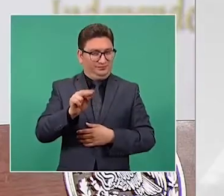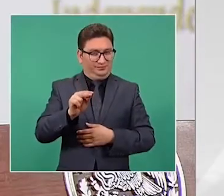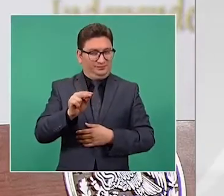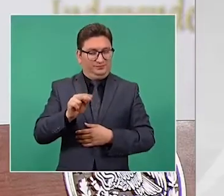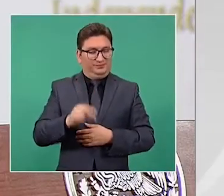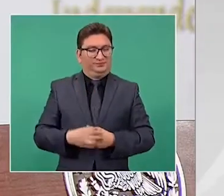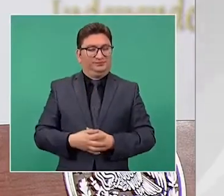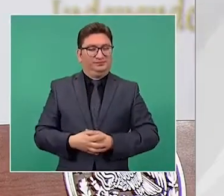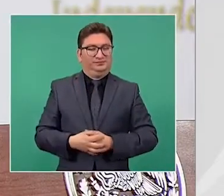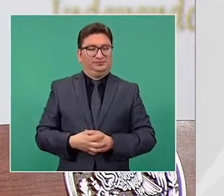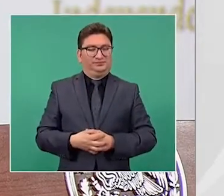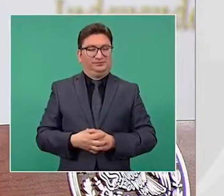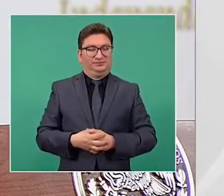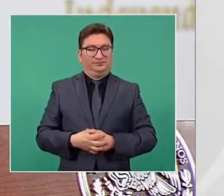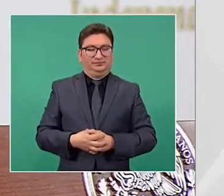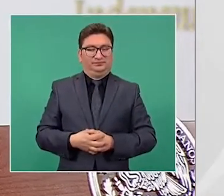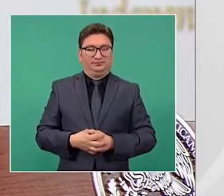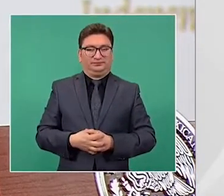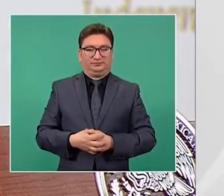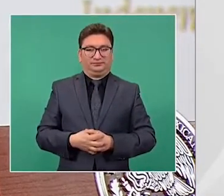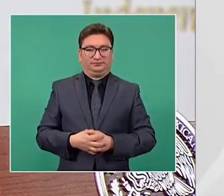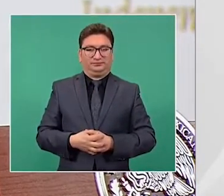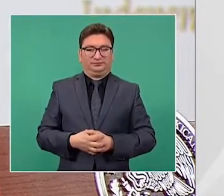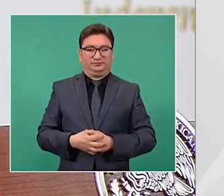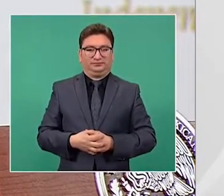eso fue